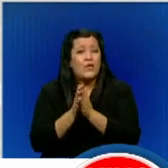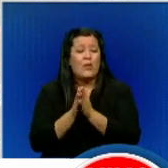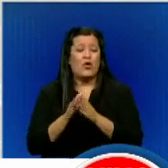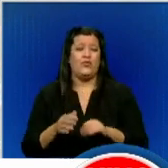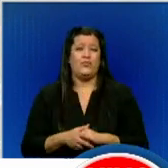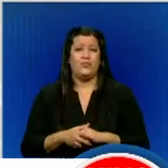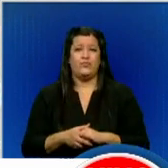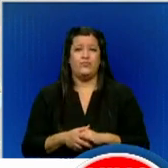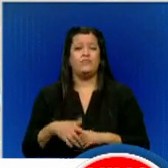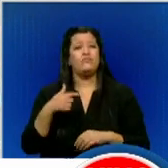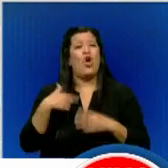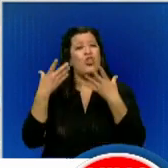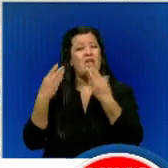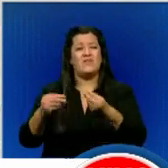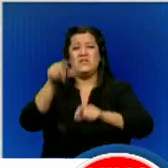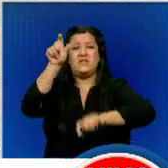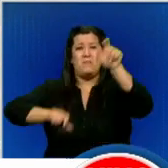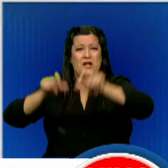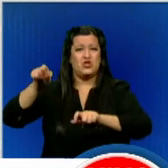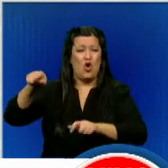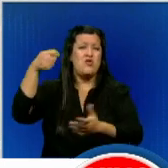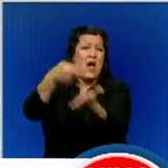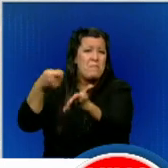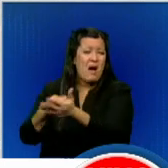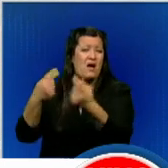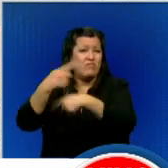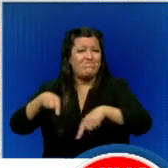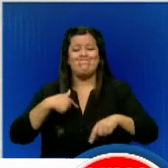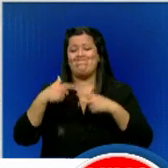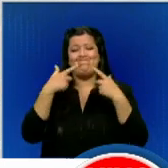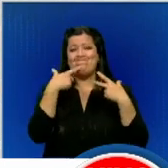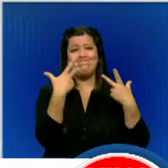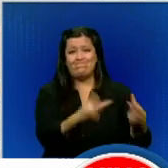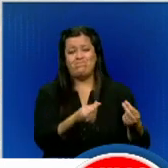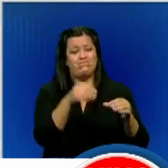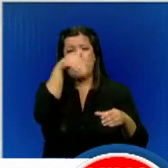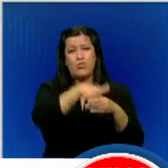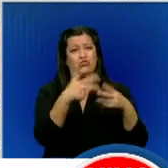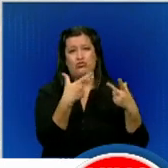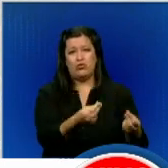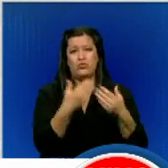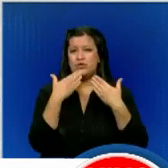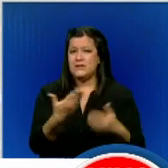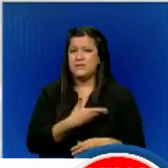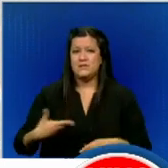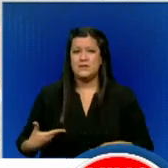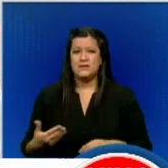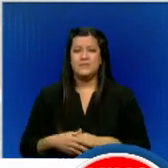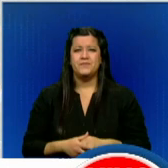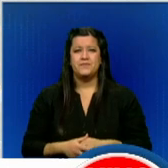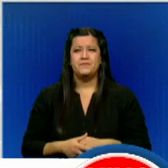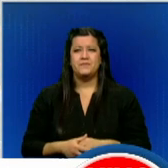en defensa del contribuyente y por todo lo expuesto adelanto mi voto negativo muchas gracias yo presidente gracias